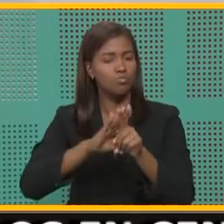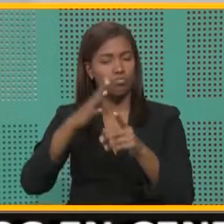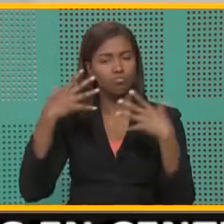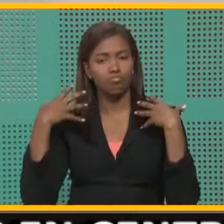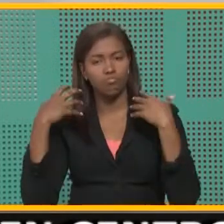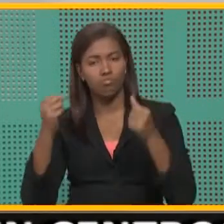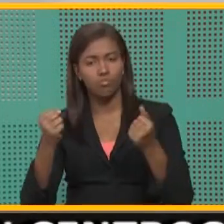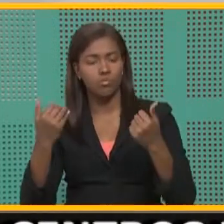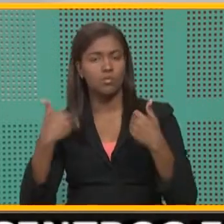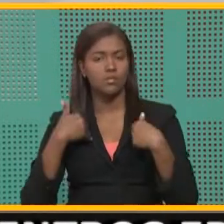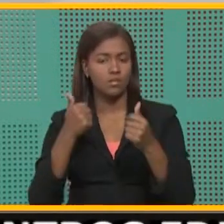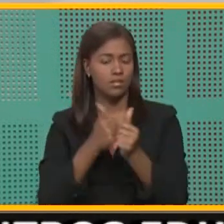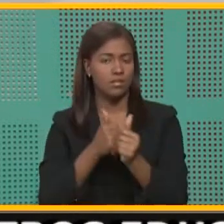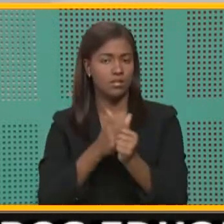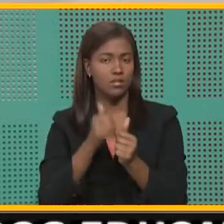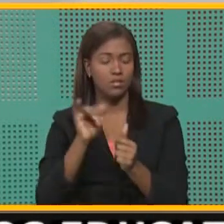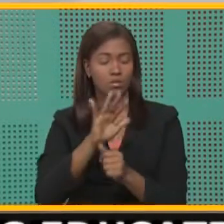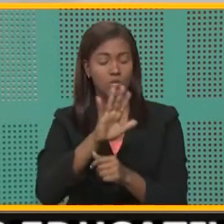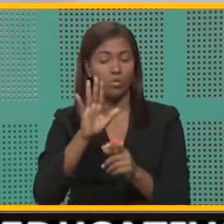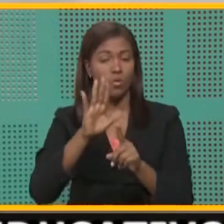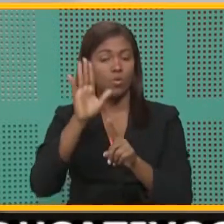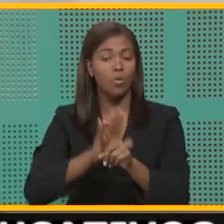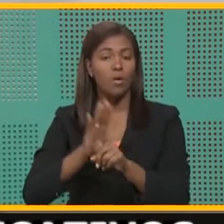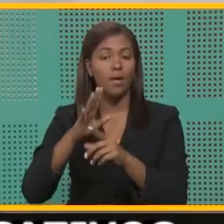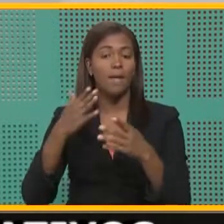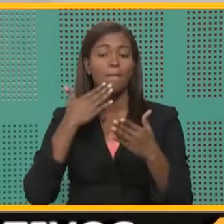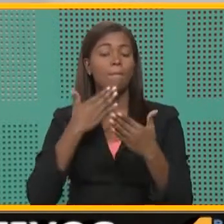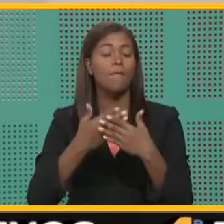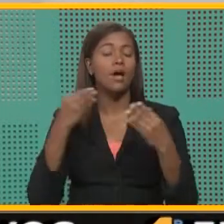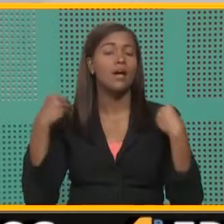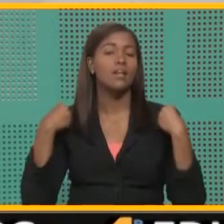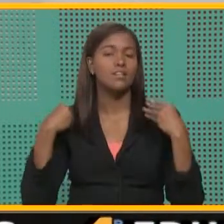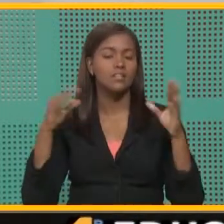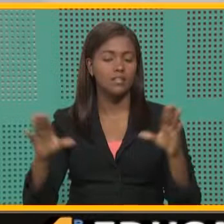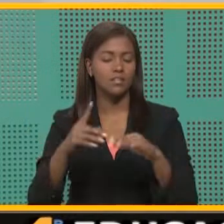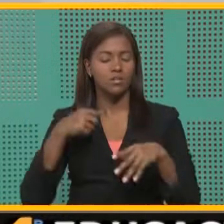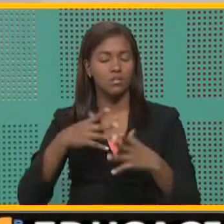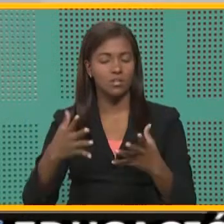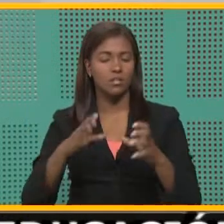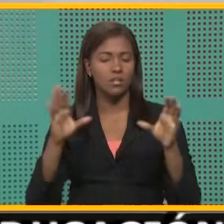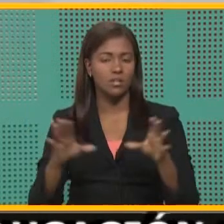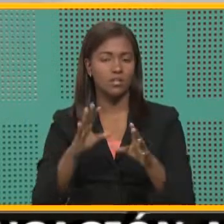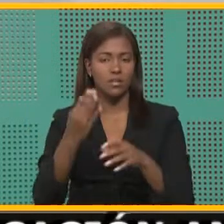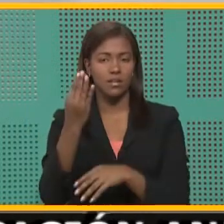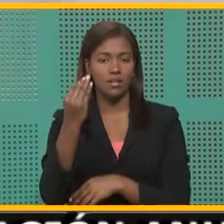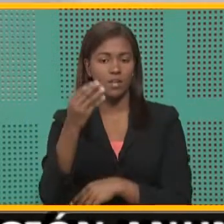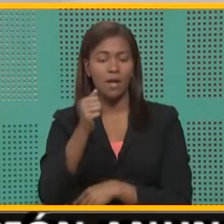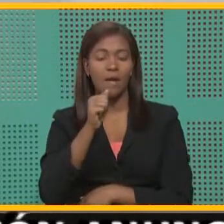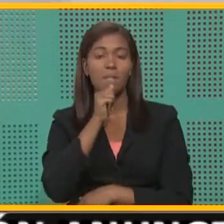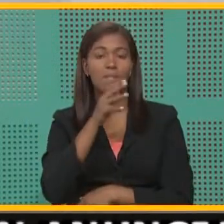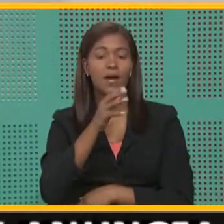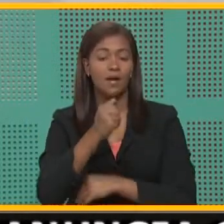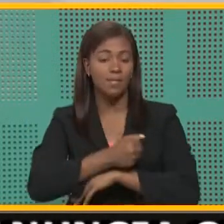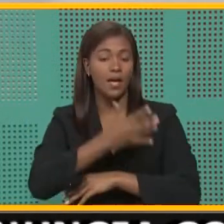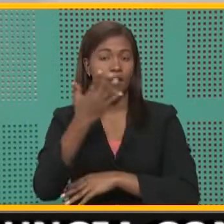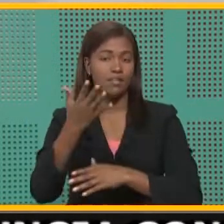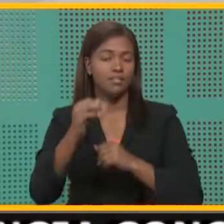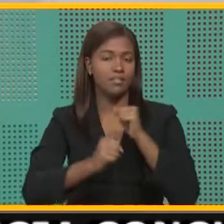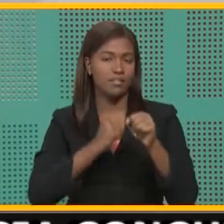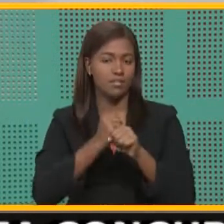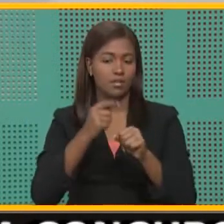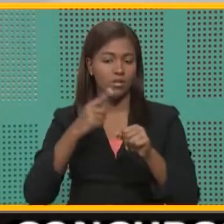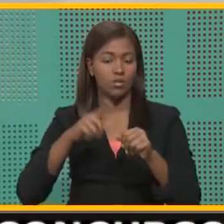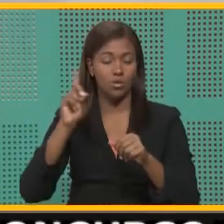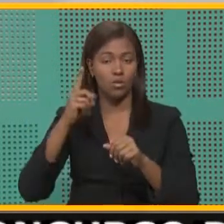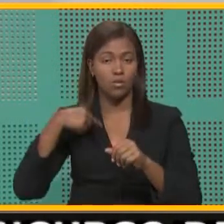su capacitación y, sobre todo, en un gran ejercicio que queremos hacer el 14 de marzo de este año, donde vamos